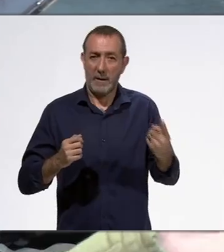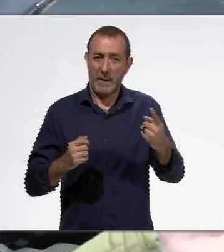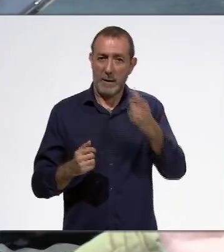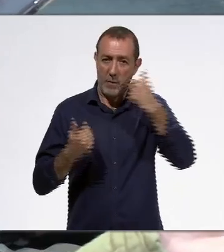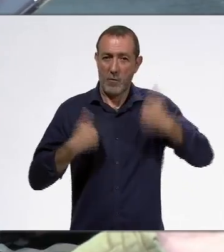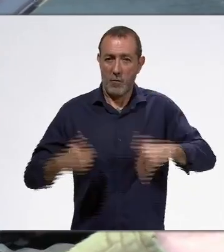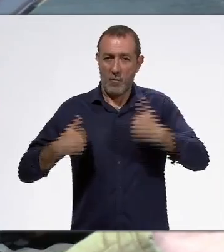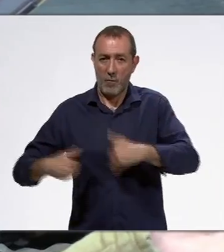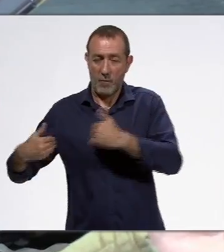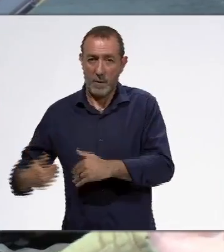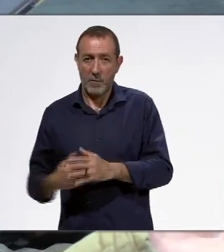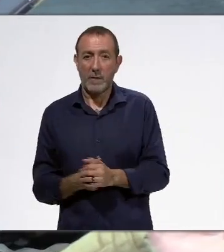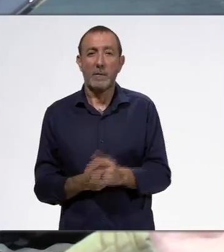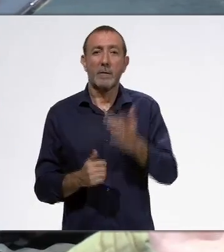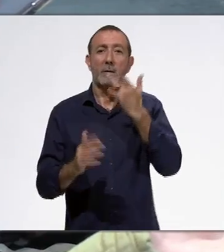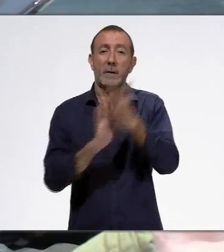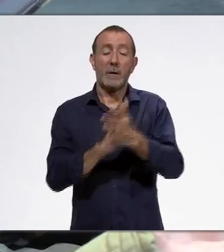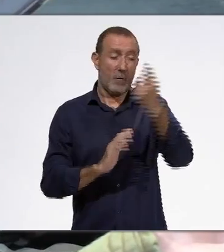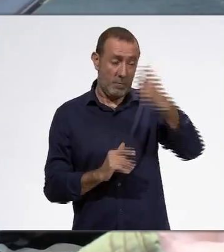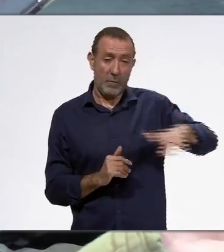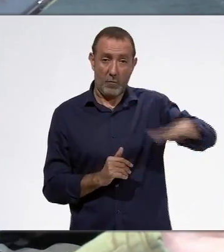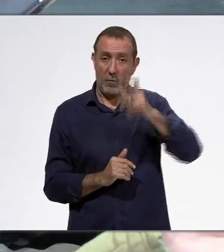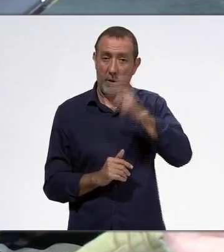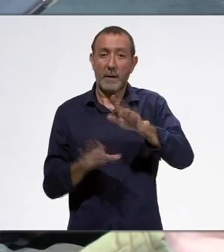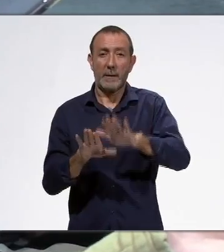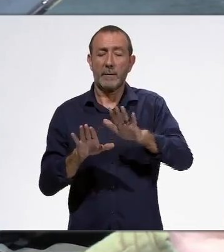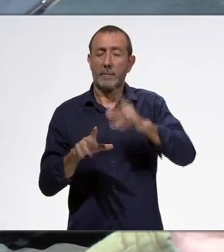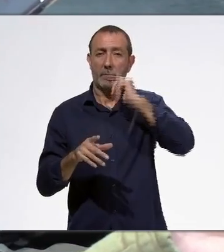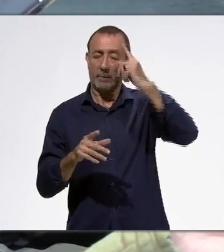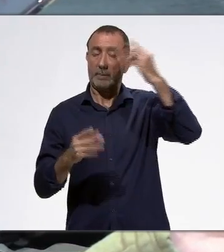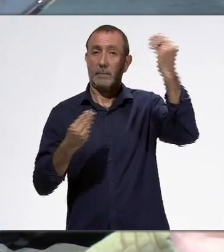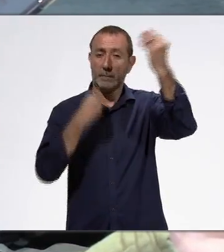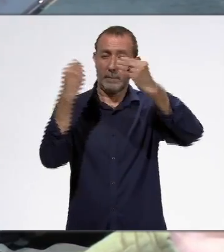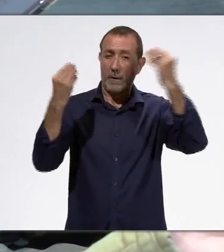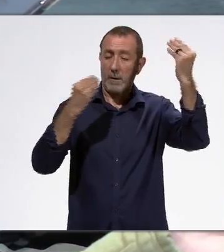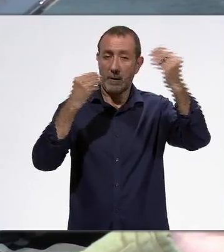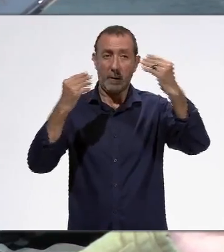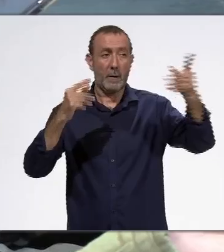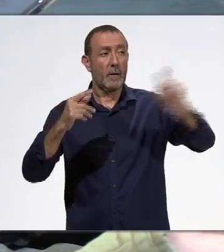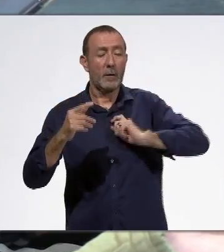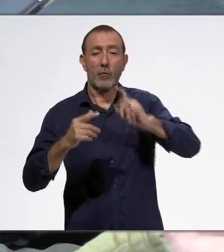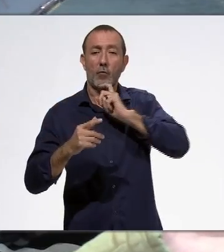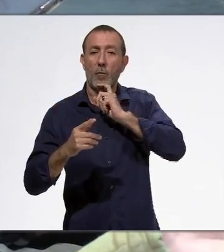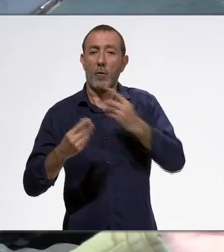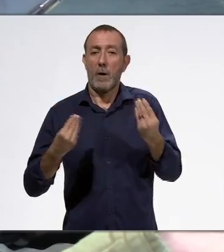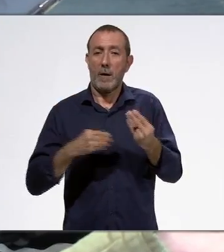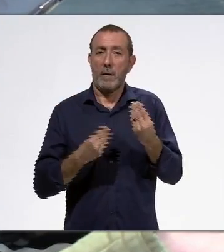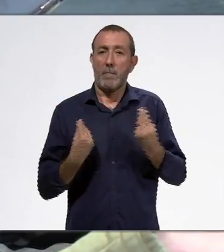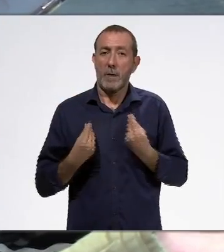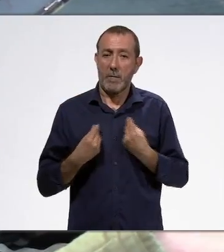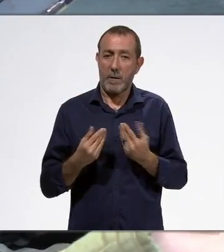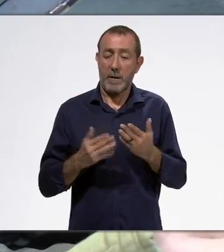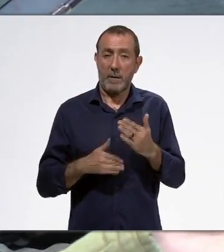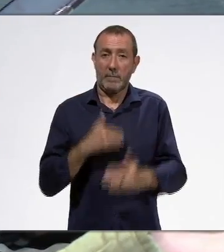robótico Ellos están en una especie de trance que les está dirigiendo no y diciéndole luego como deben actuar no como